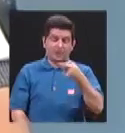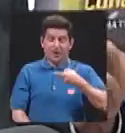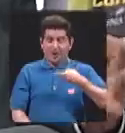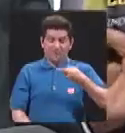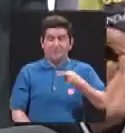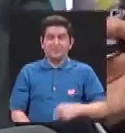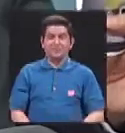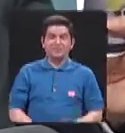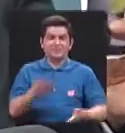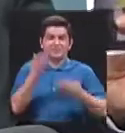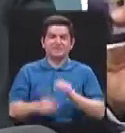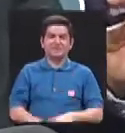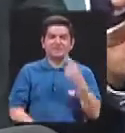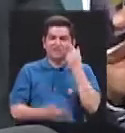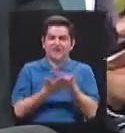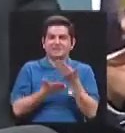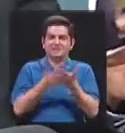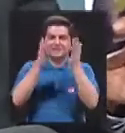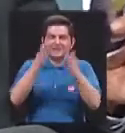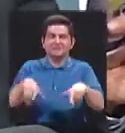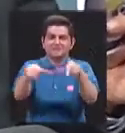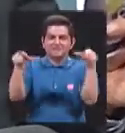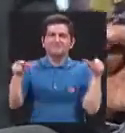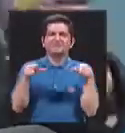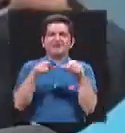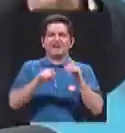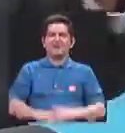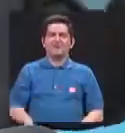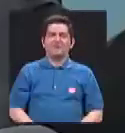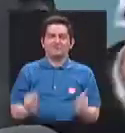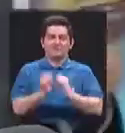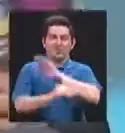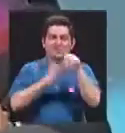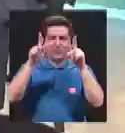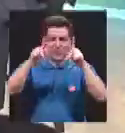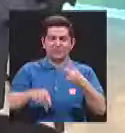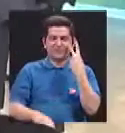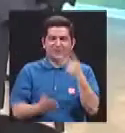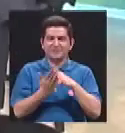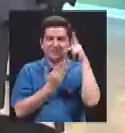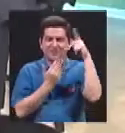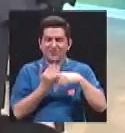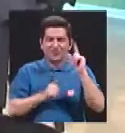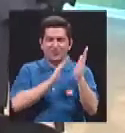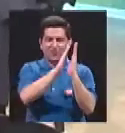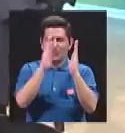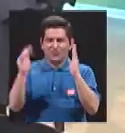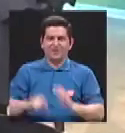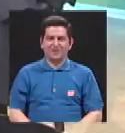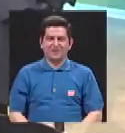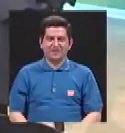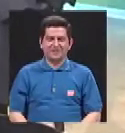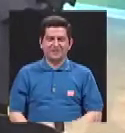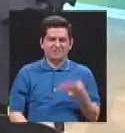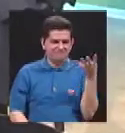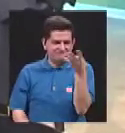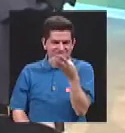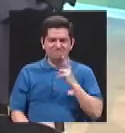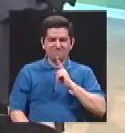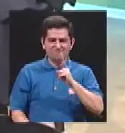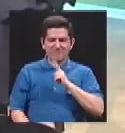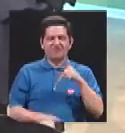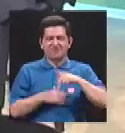Rocío, vos y yo pues estuvimos como de testigos presenciales con todos los espectadores del lunes de Cinemateca, porque ellos